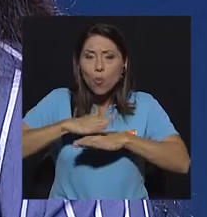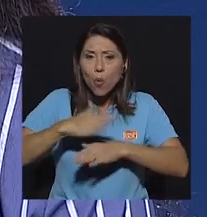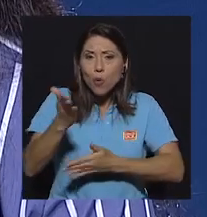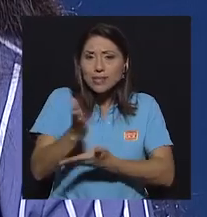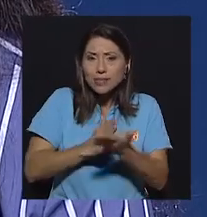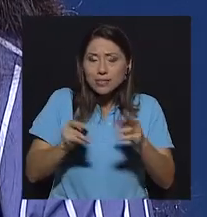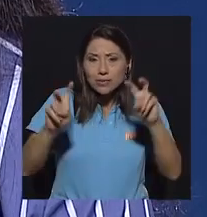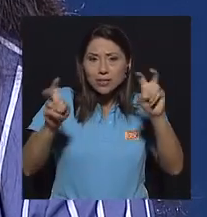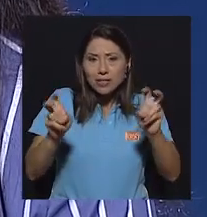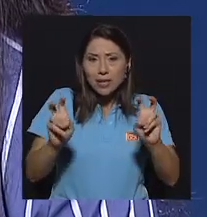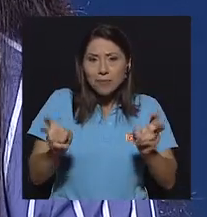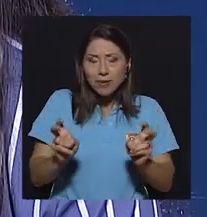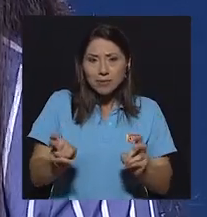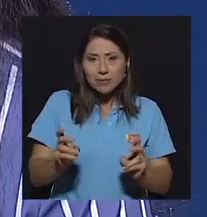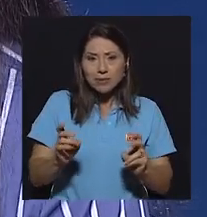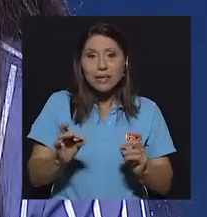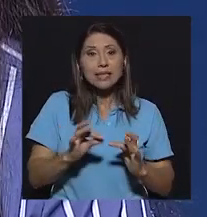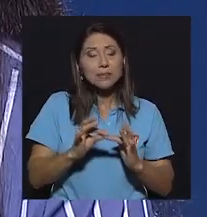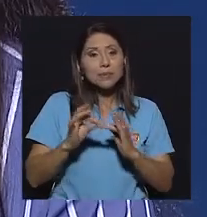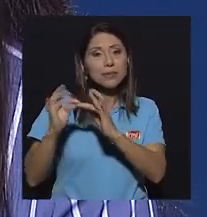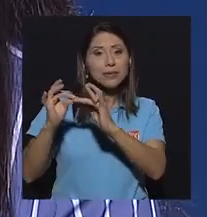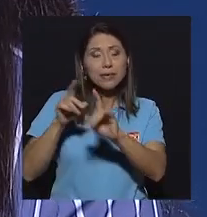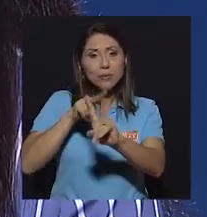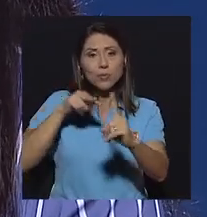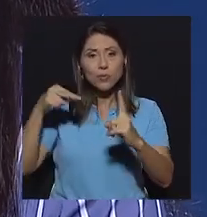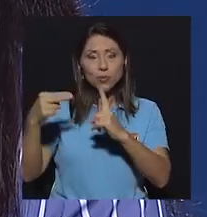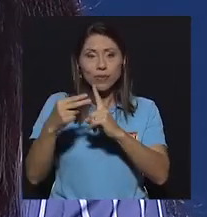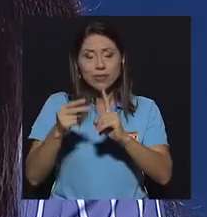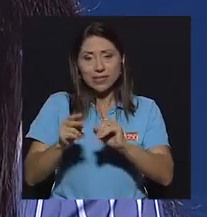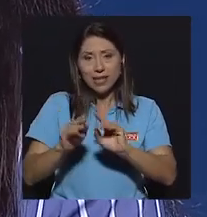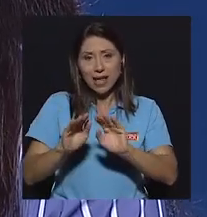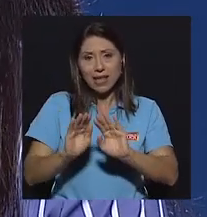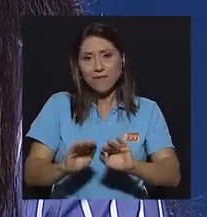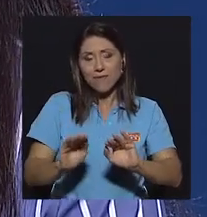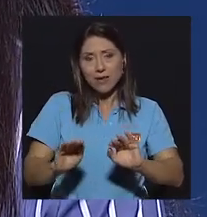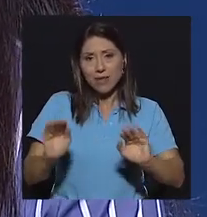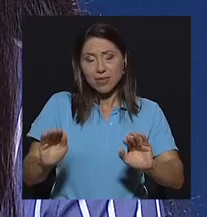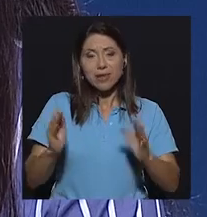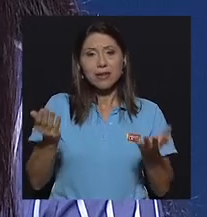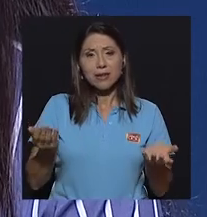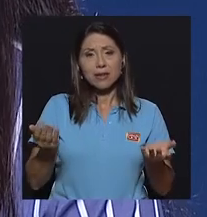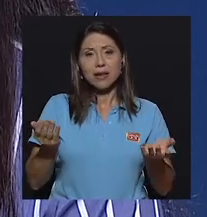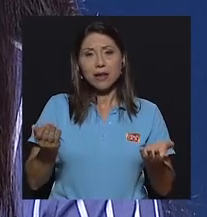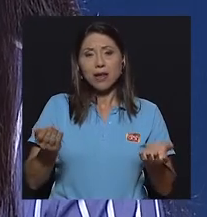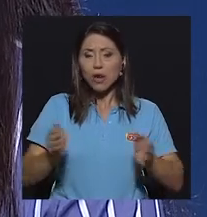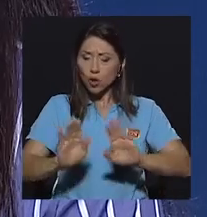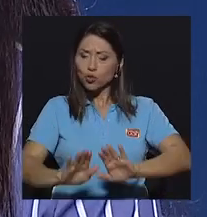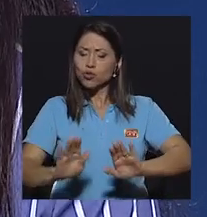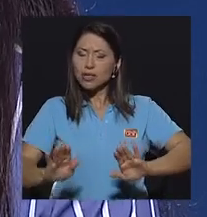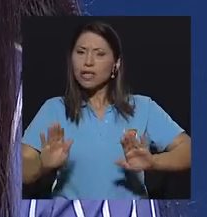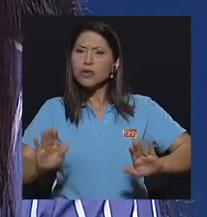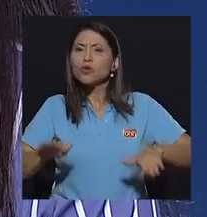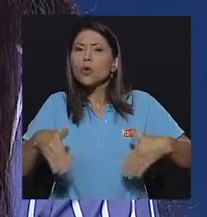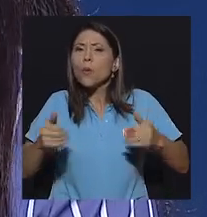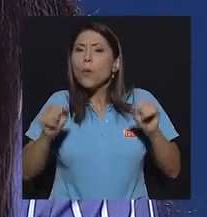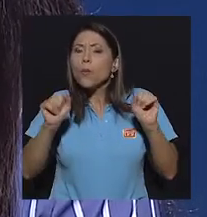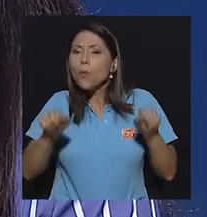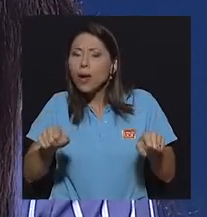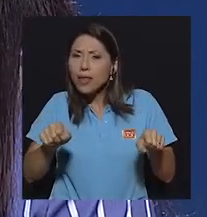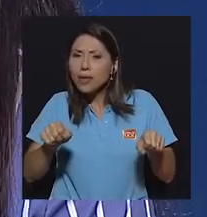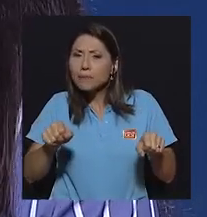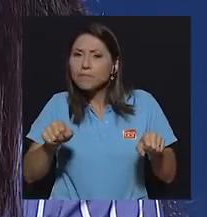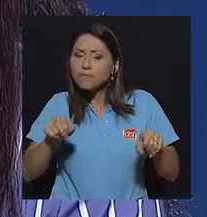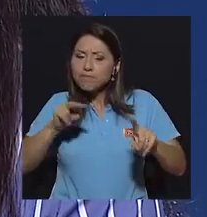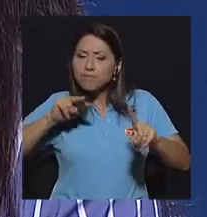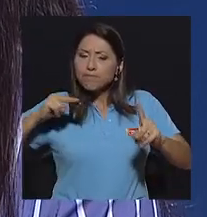temas. Y sobre todo el punto de vista infantil, cómo los niños logran percibir ciertas